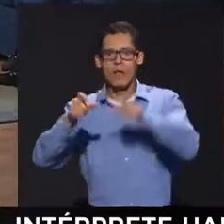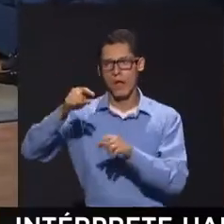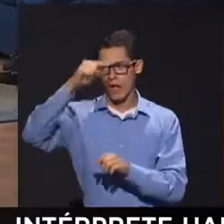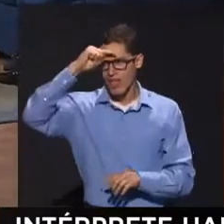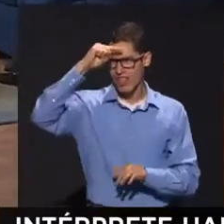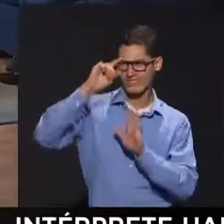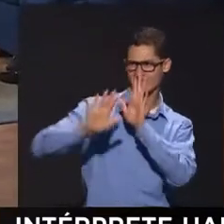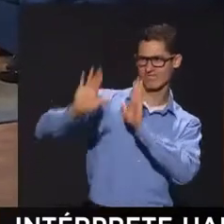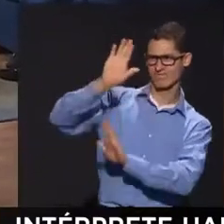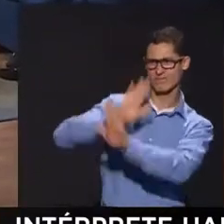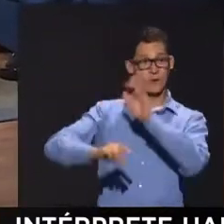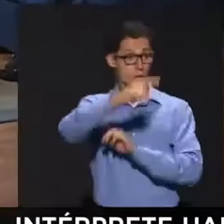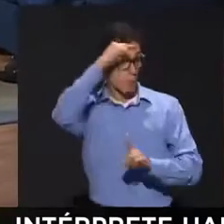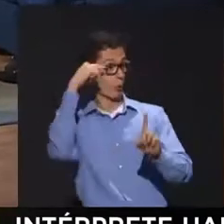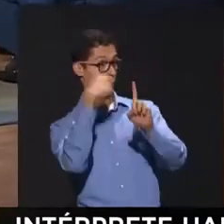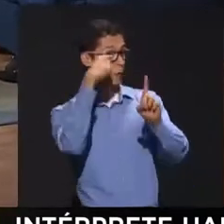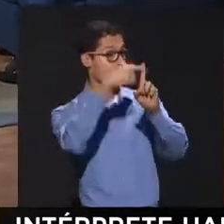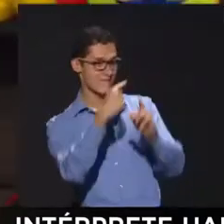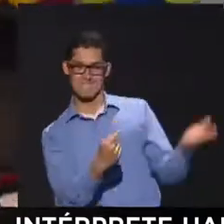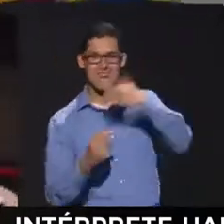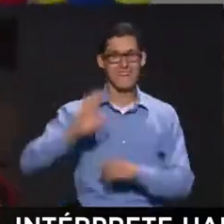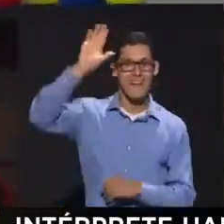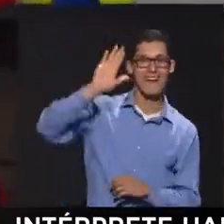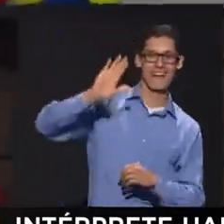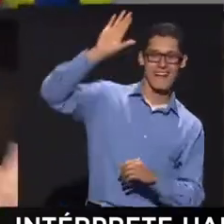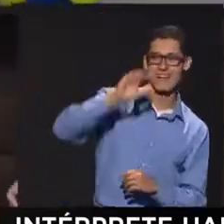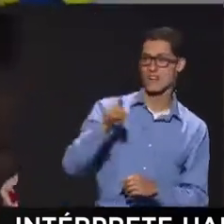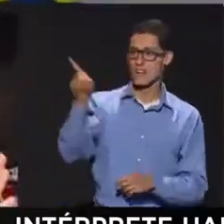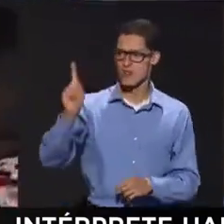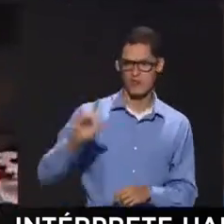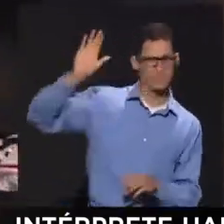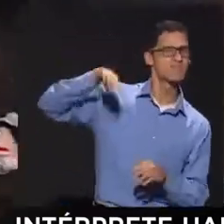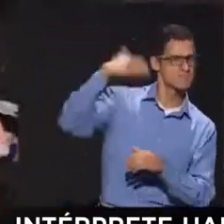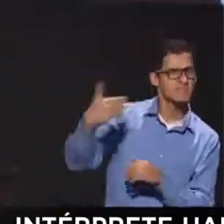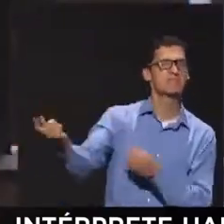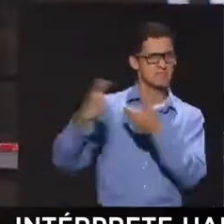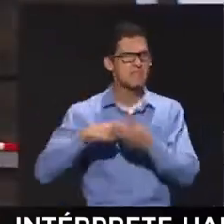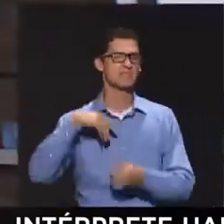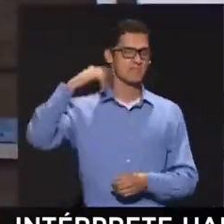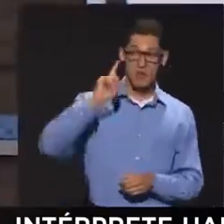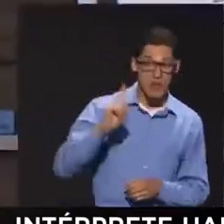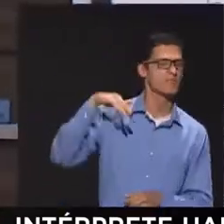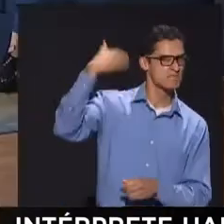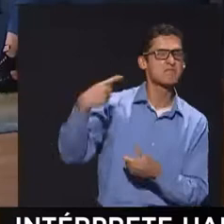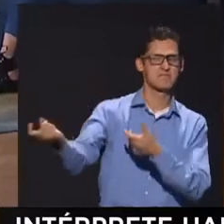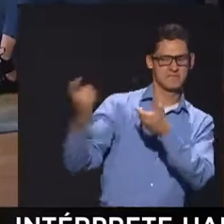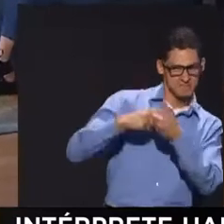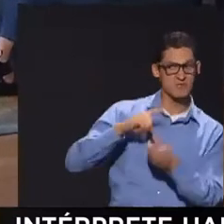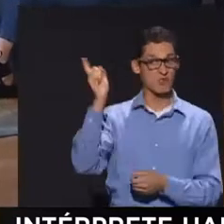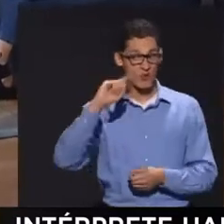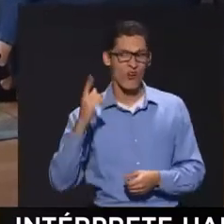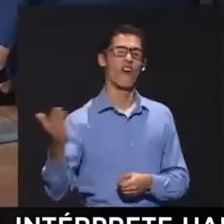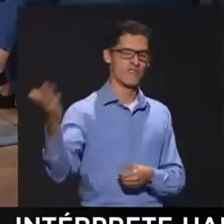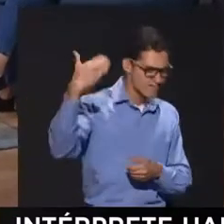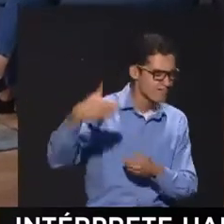mano, alza la mano, alza la mano. Y si dice que no, va a caer. Y si dice que no, va a caer. Y